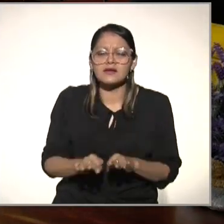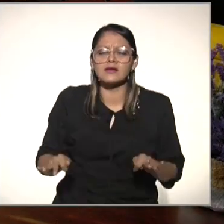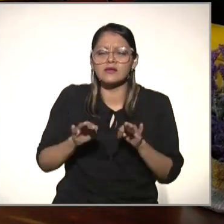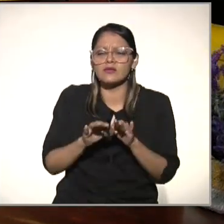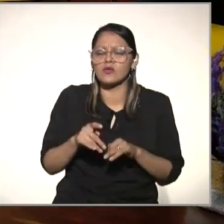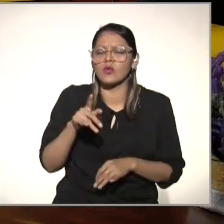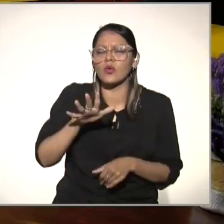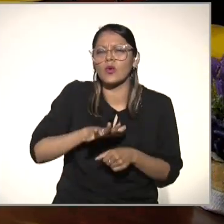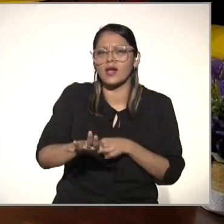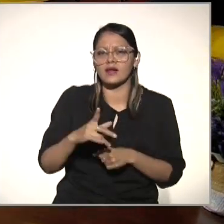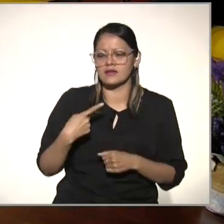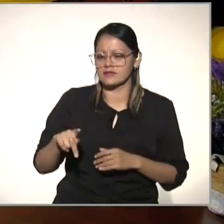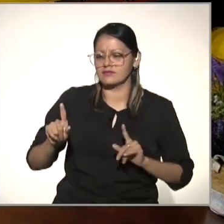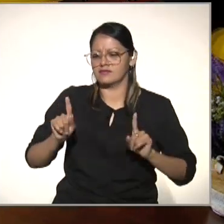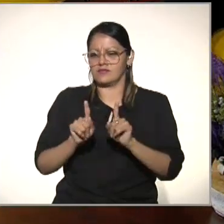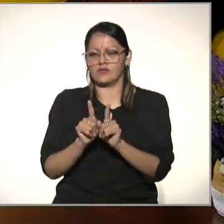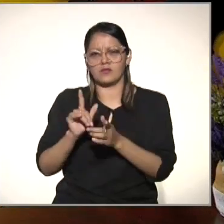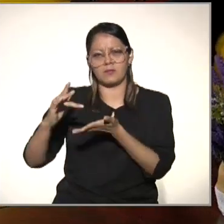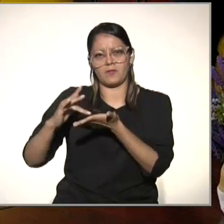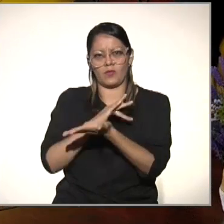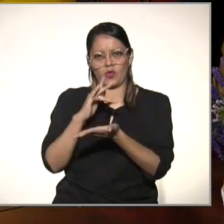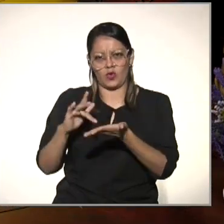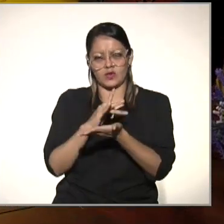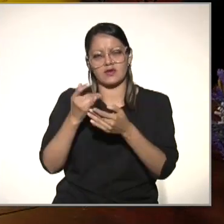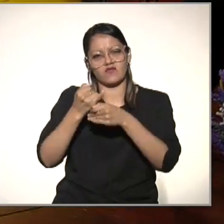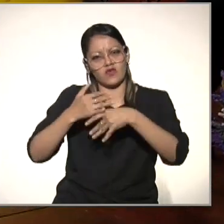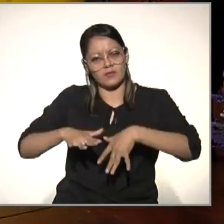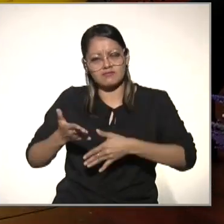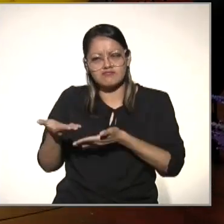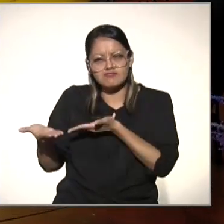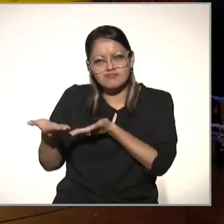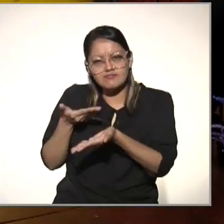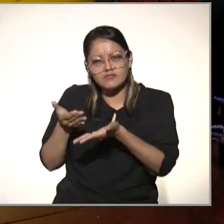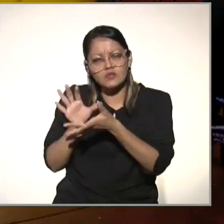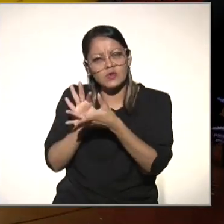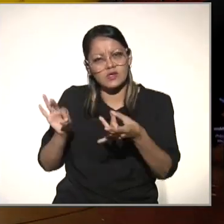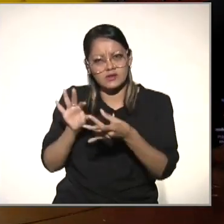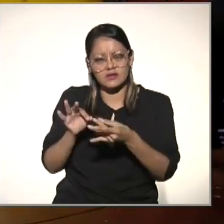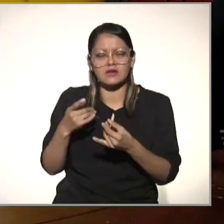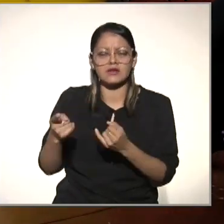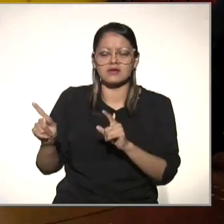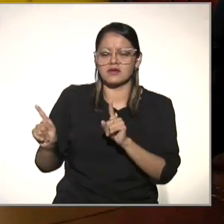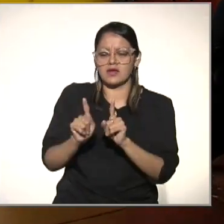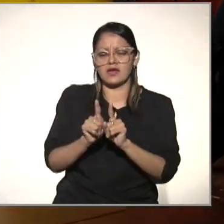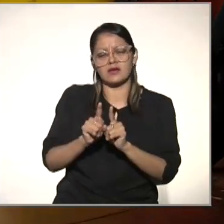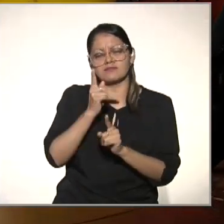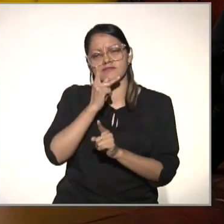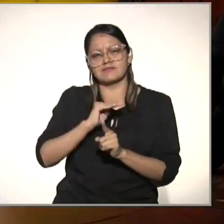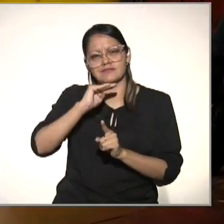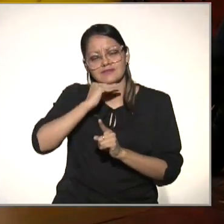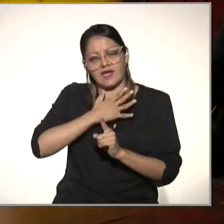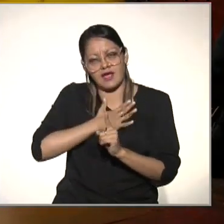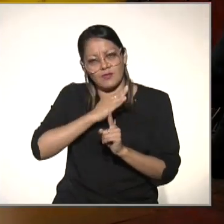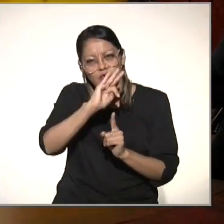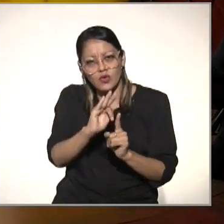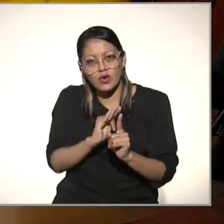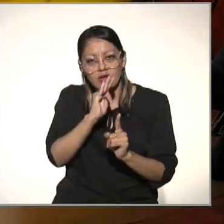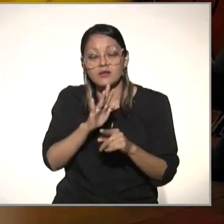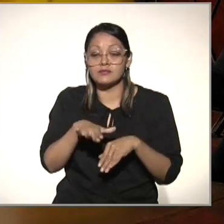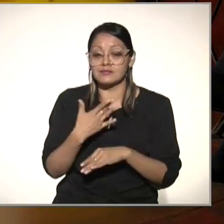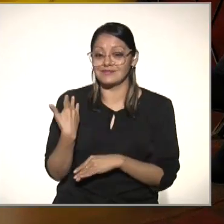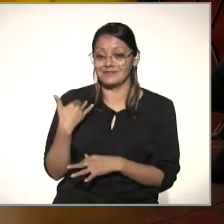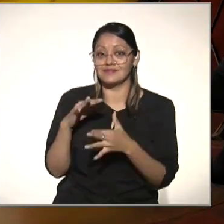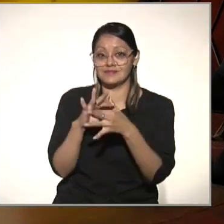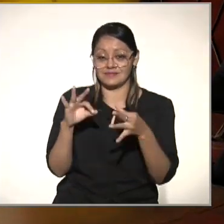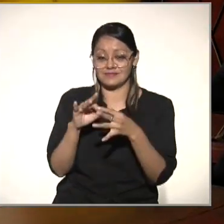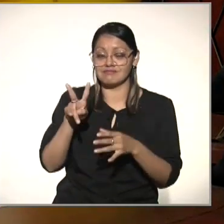de contar con este acompañamiento, con un acompañamiento informado, con un acompañamiento amoroso de padres y madres, porque lo que tú mencionabas, Lu,